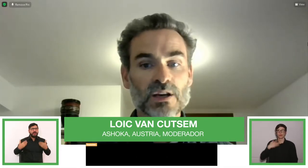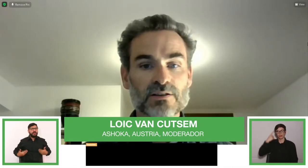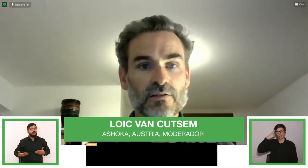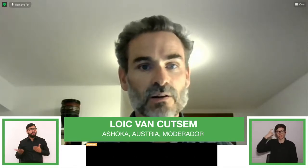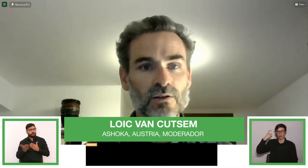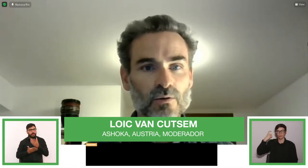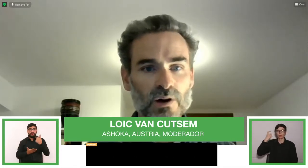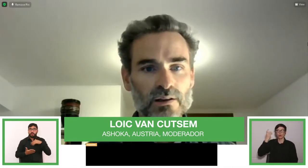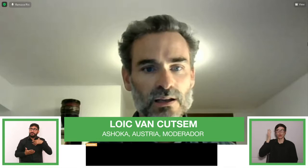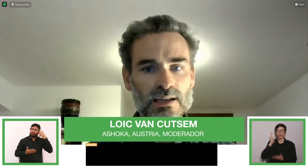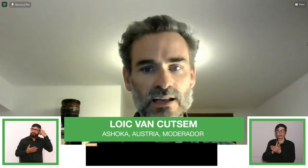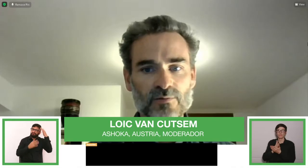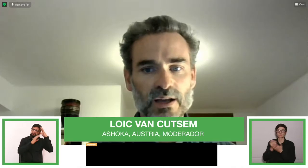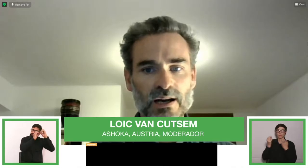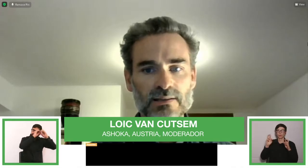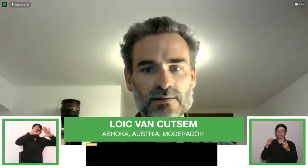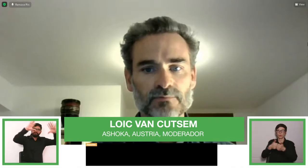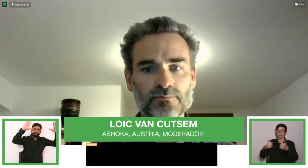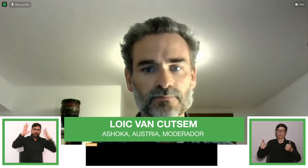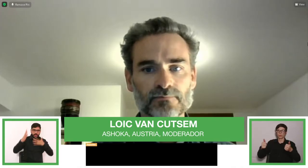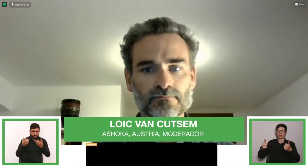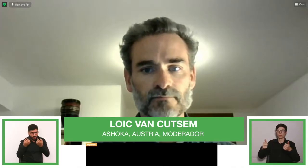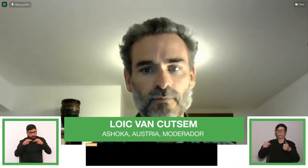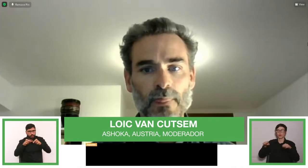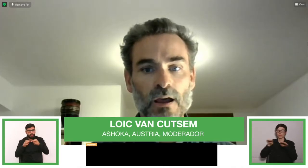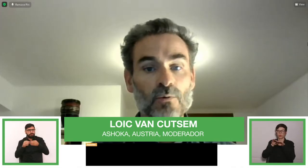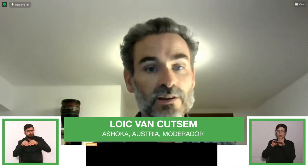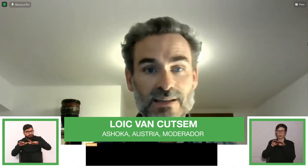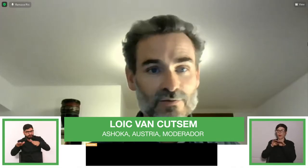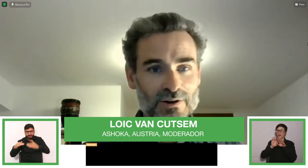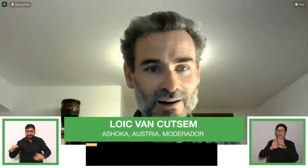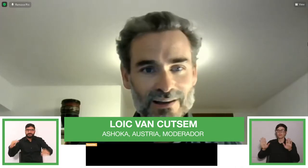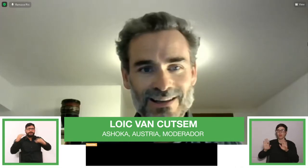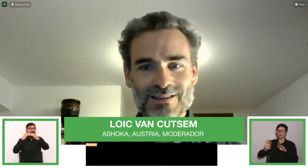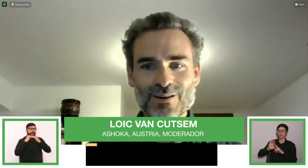ser accesible a todos. Y tenemos que asegurarnos que nadie quede detrás.